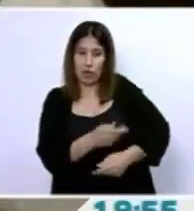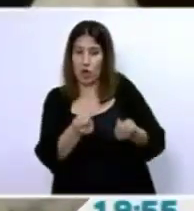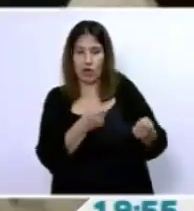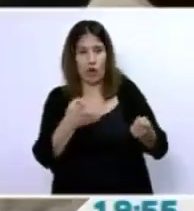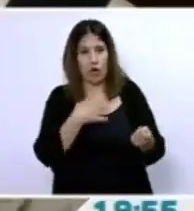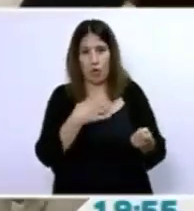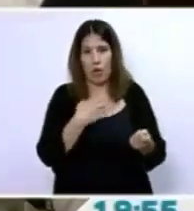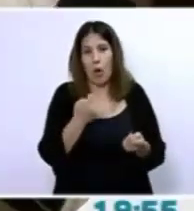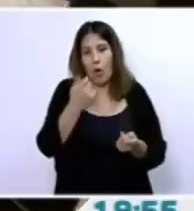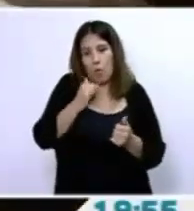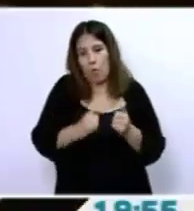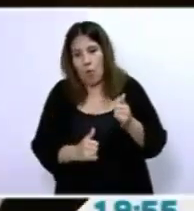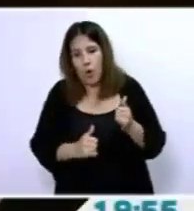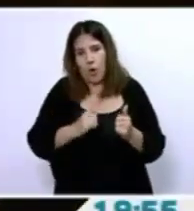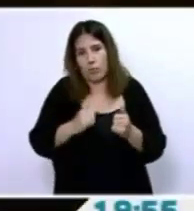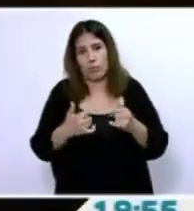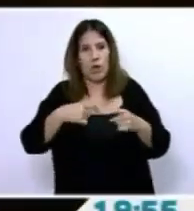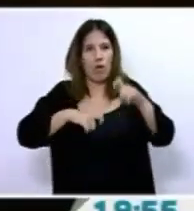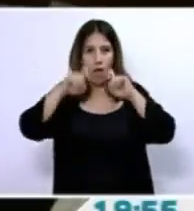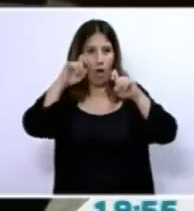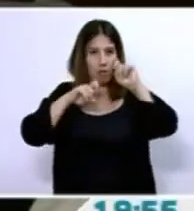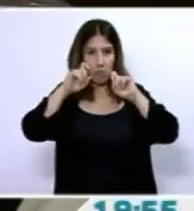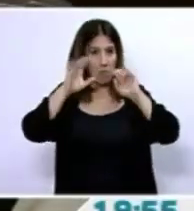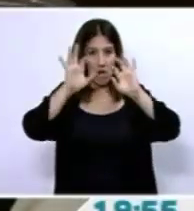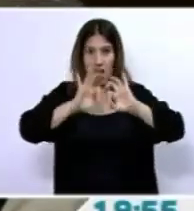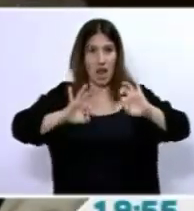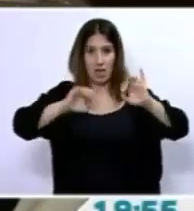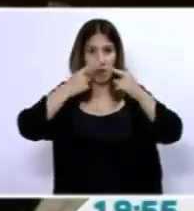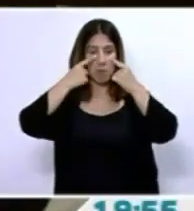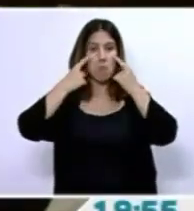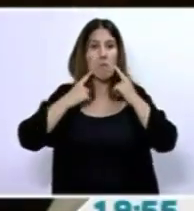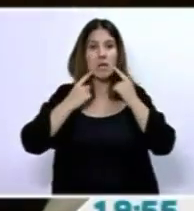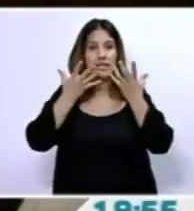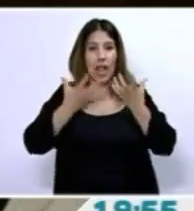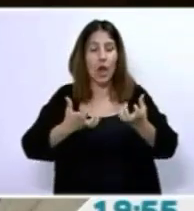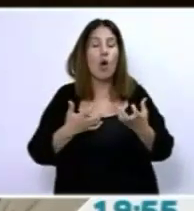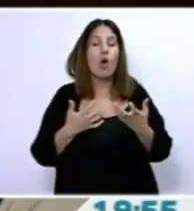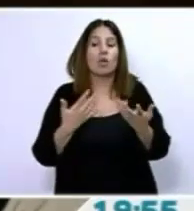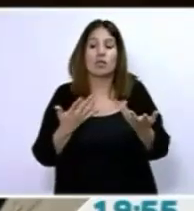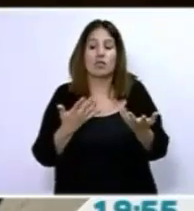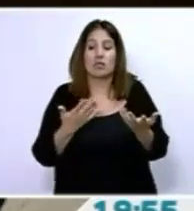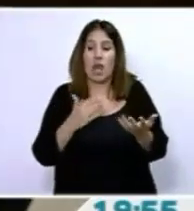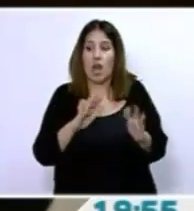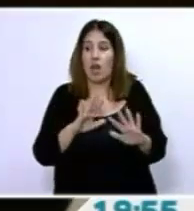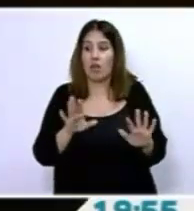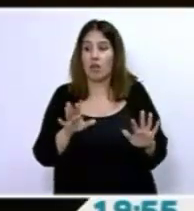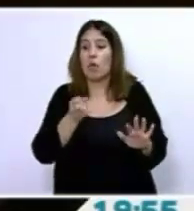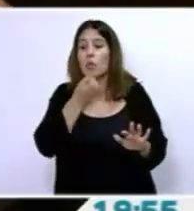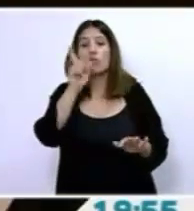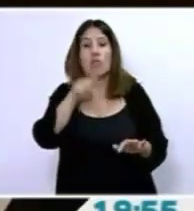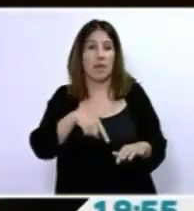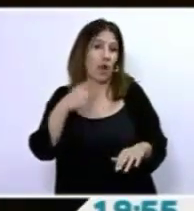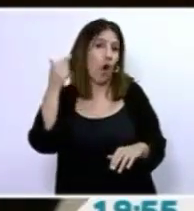que no me salen lágrimas y ya está, creo. Bueno, y el